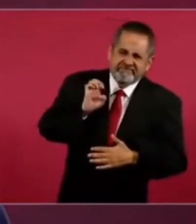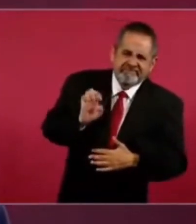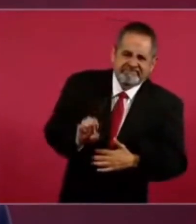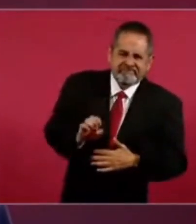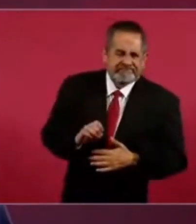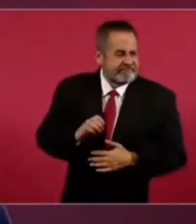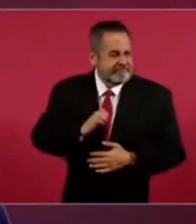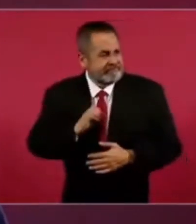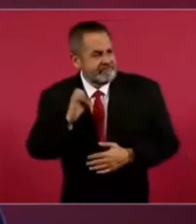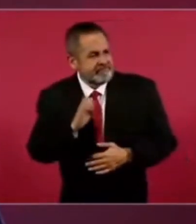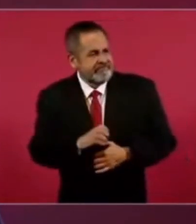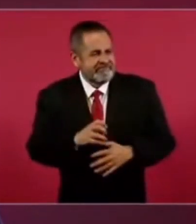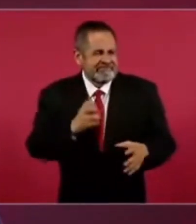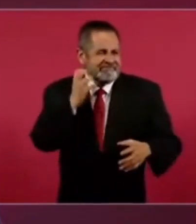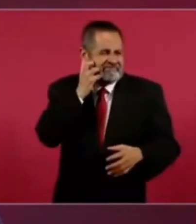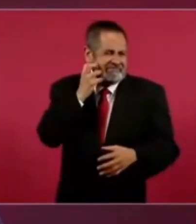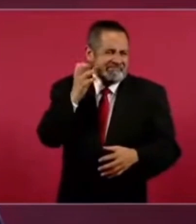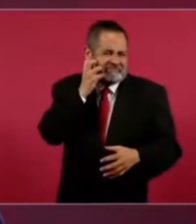no hay que amargarse.